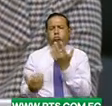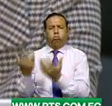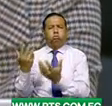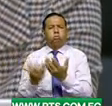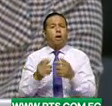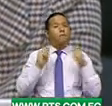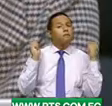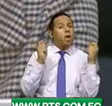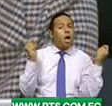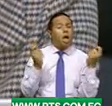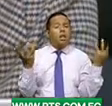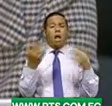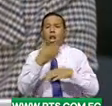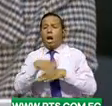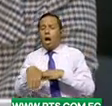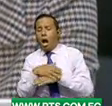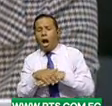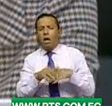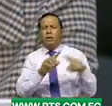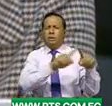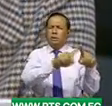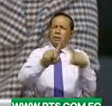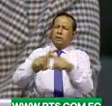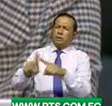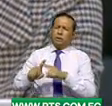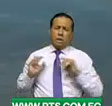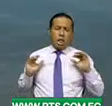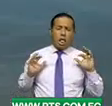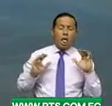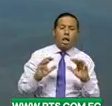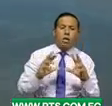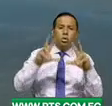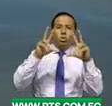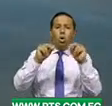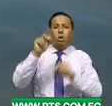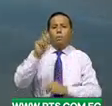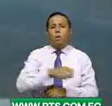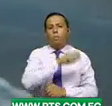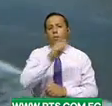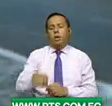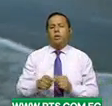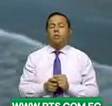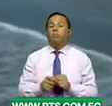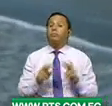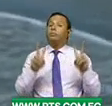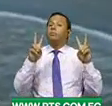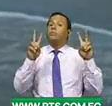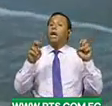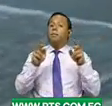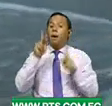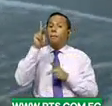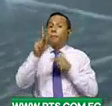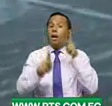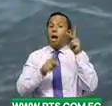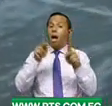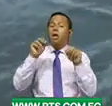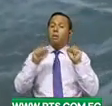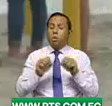verbenas, bailes populares y eventos barriales. En el caso de las playas, se sugiere que estén abiertas desde las